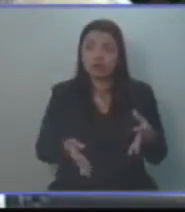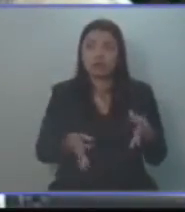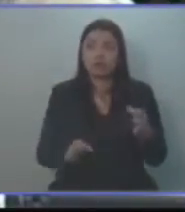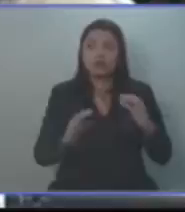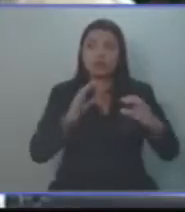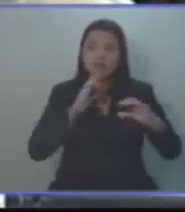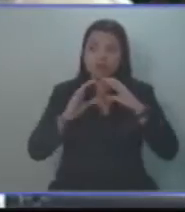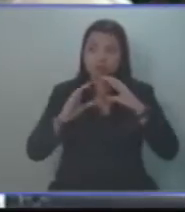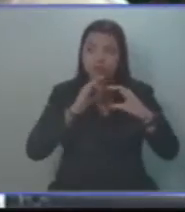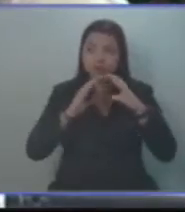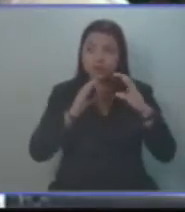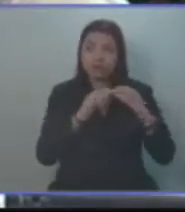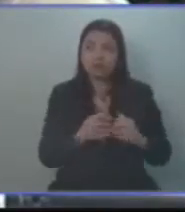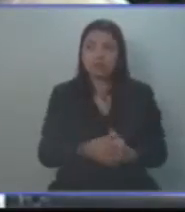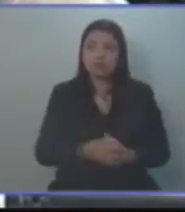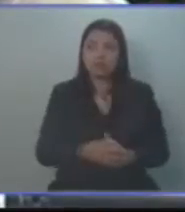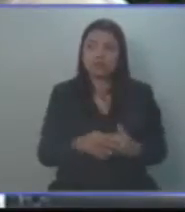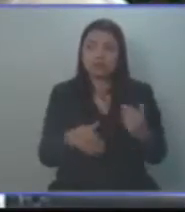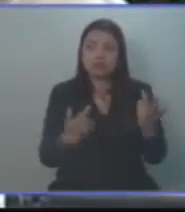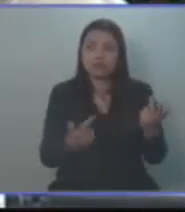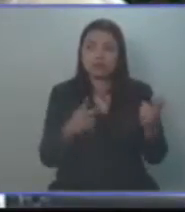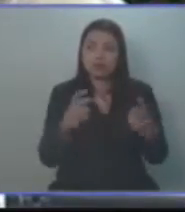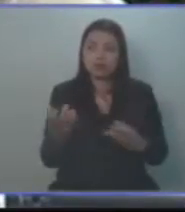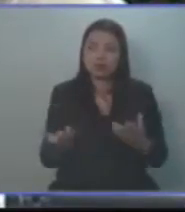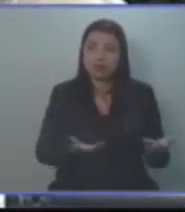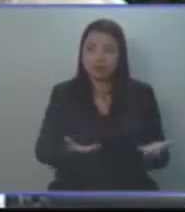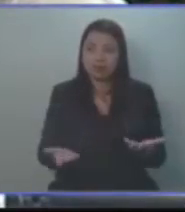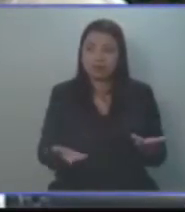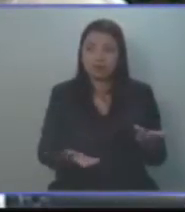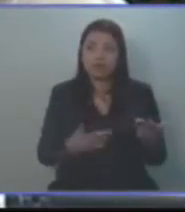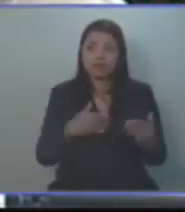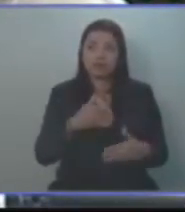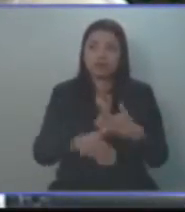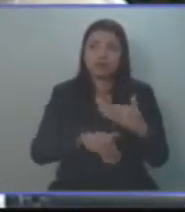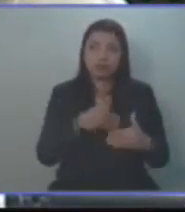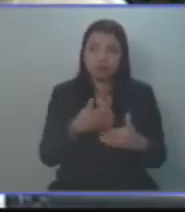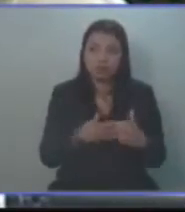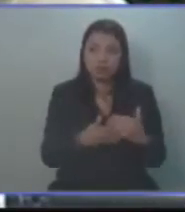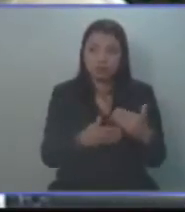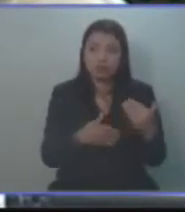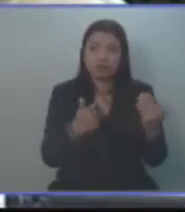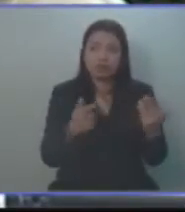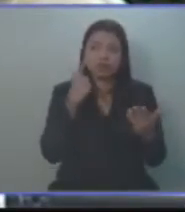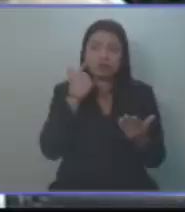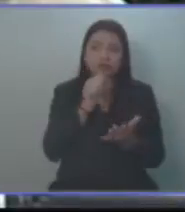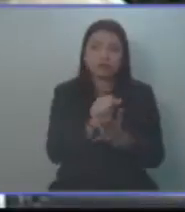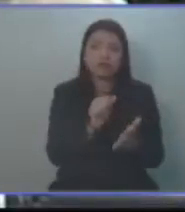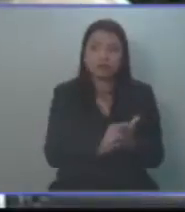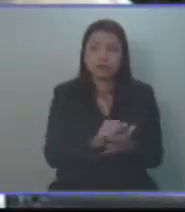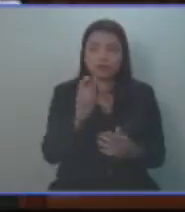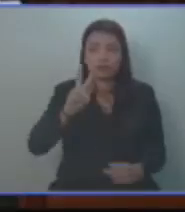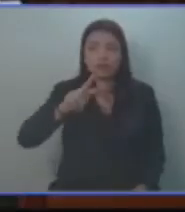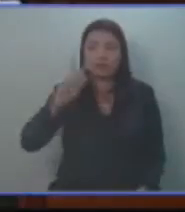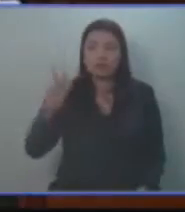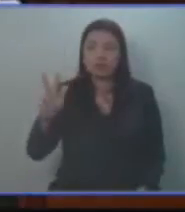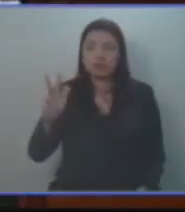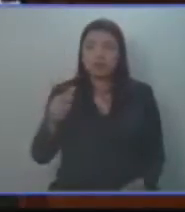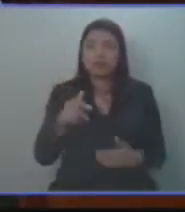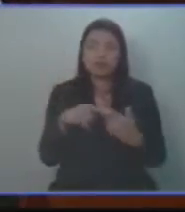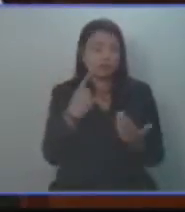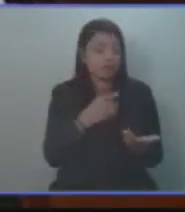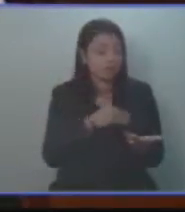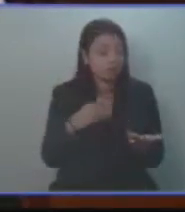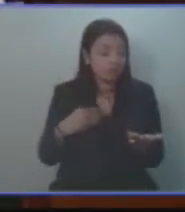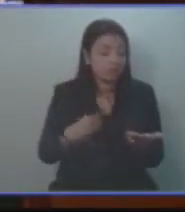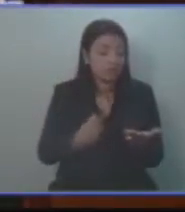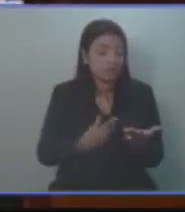comunicación. De las jornadas de servicios médico-asistenciales, artículo 33. Los médicos que